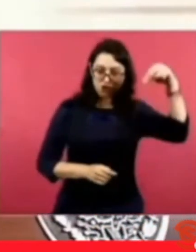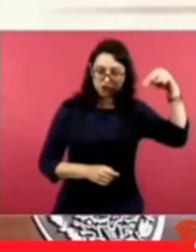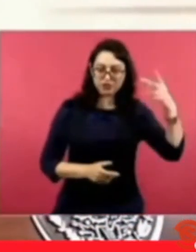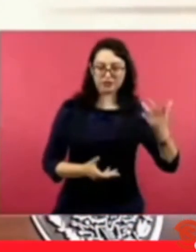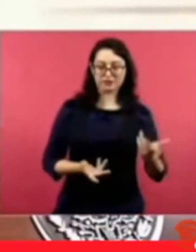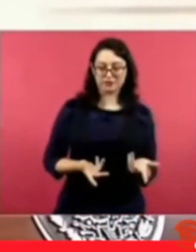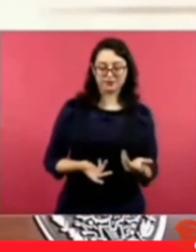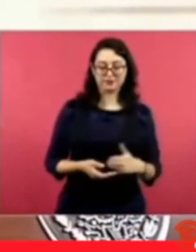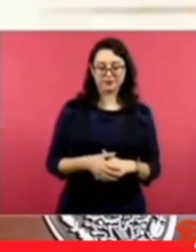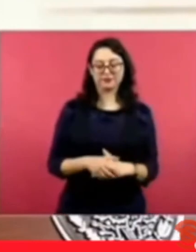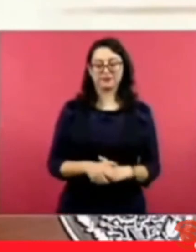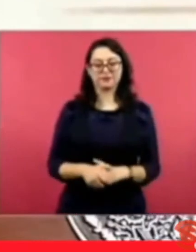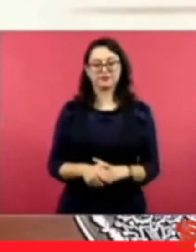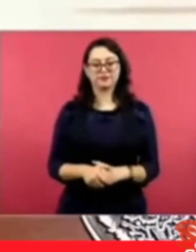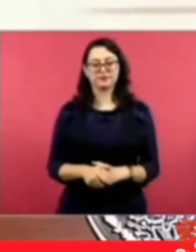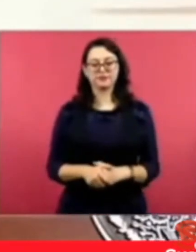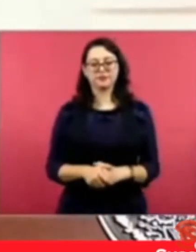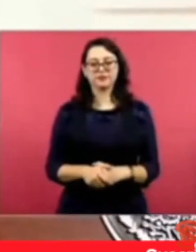el norte.